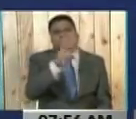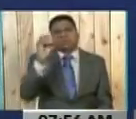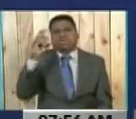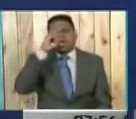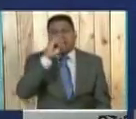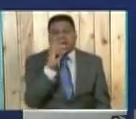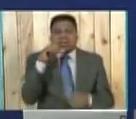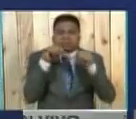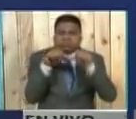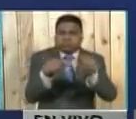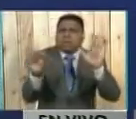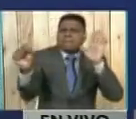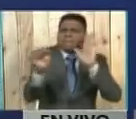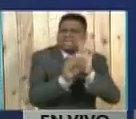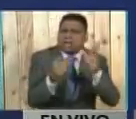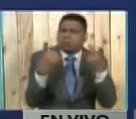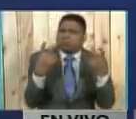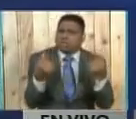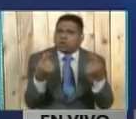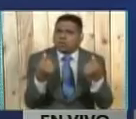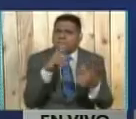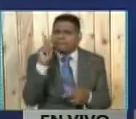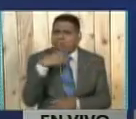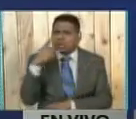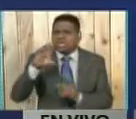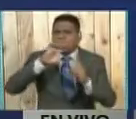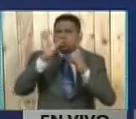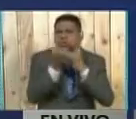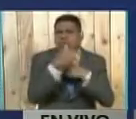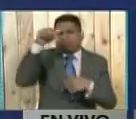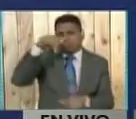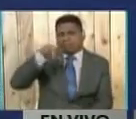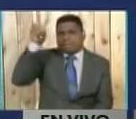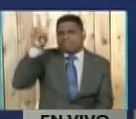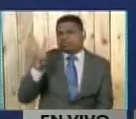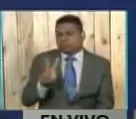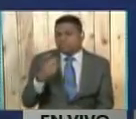marcado la vida económica, política, cultural de nuestro país.